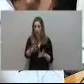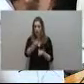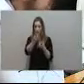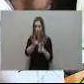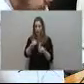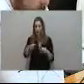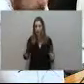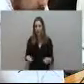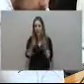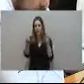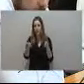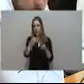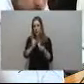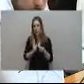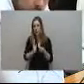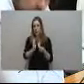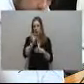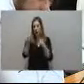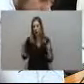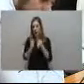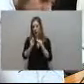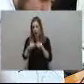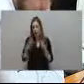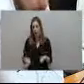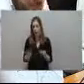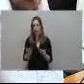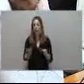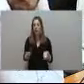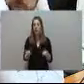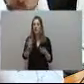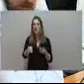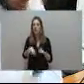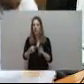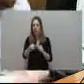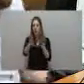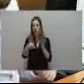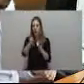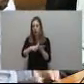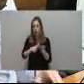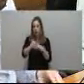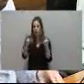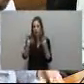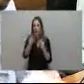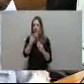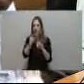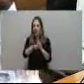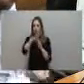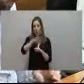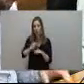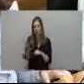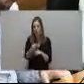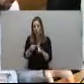que publican sobre los impactos de sus acciones. Se hace necesario un nuevo marco de contratación pública que, respetando los límites legales, ponga cordura en